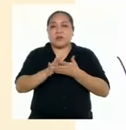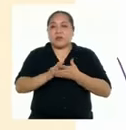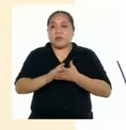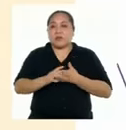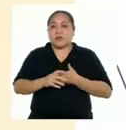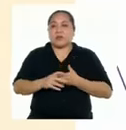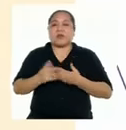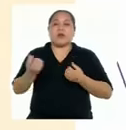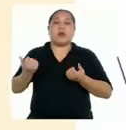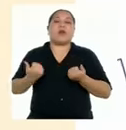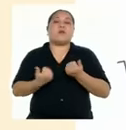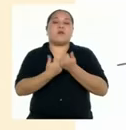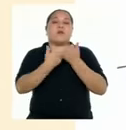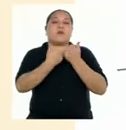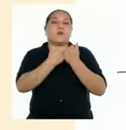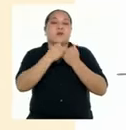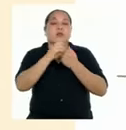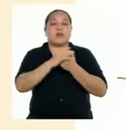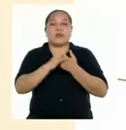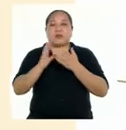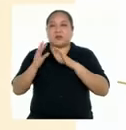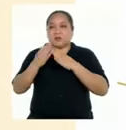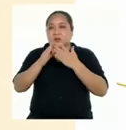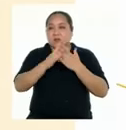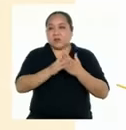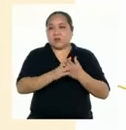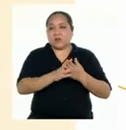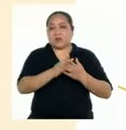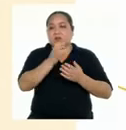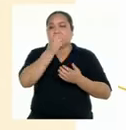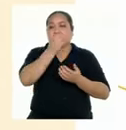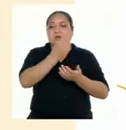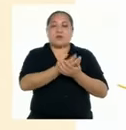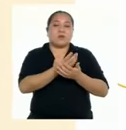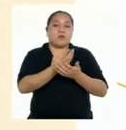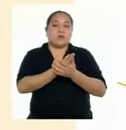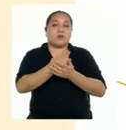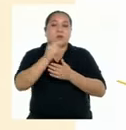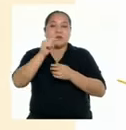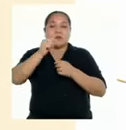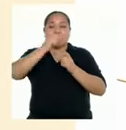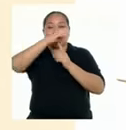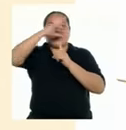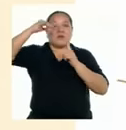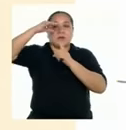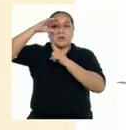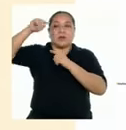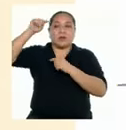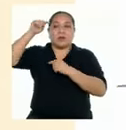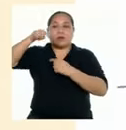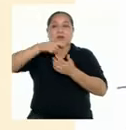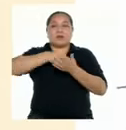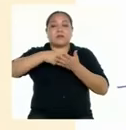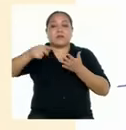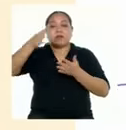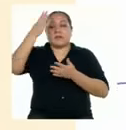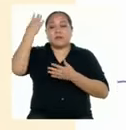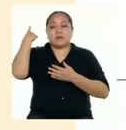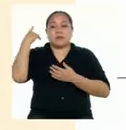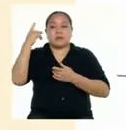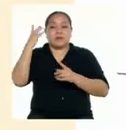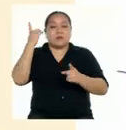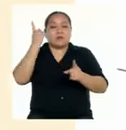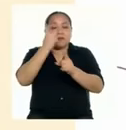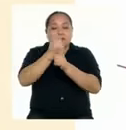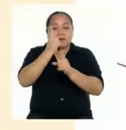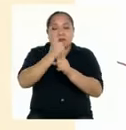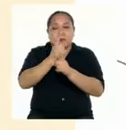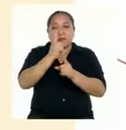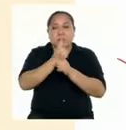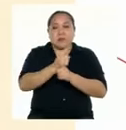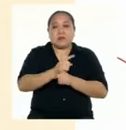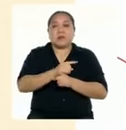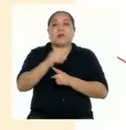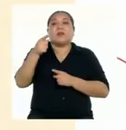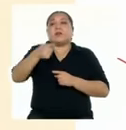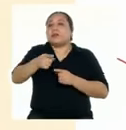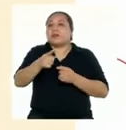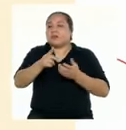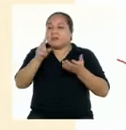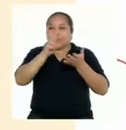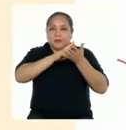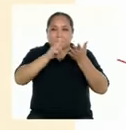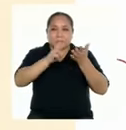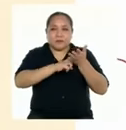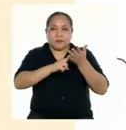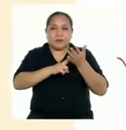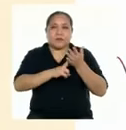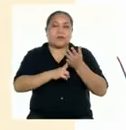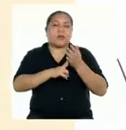en la ciudadanía, el bien común y el ambiente? Y para responderlas, la semana pasada nos dedicamos a leer y reflexionar sobre la energía limpia